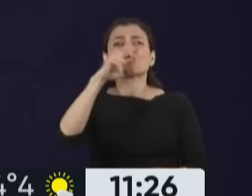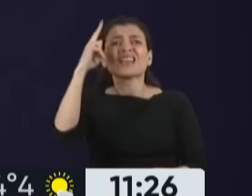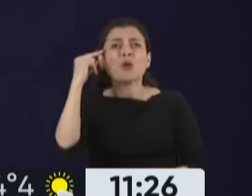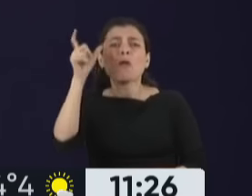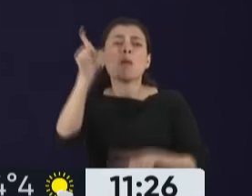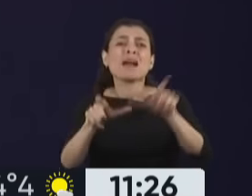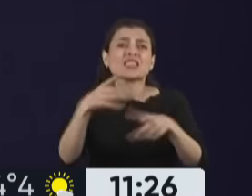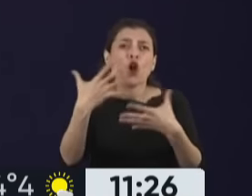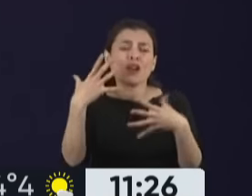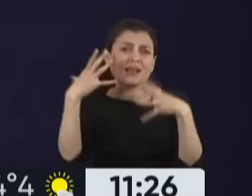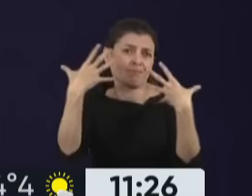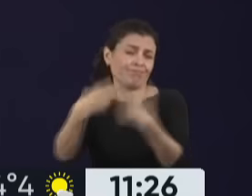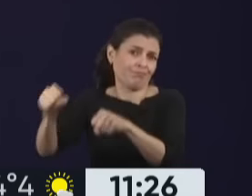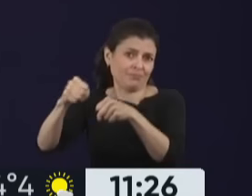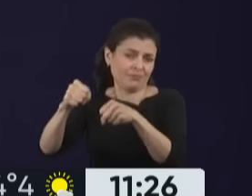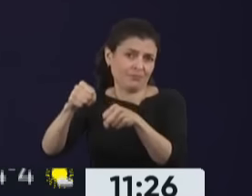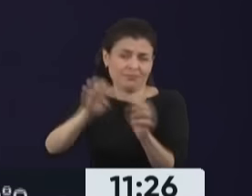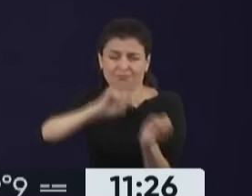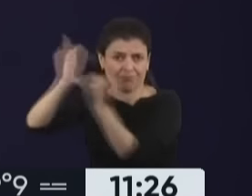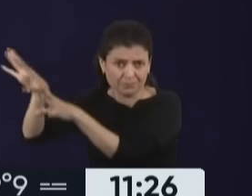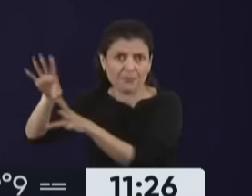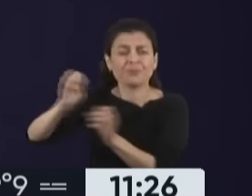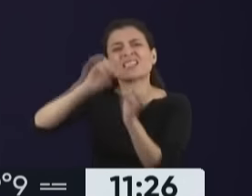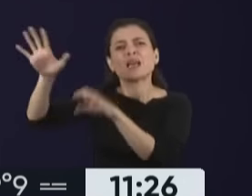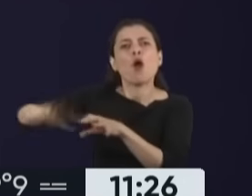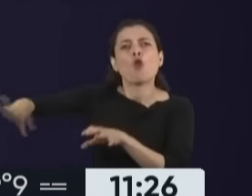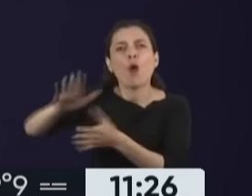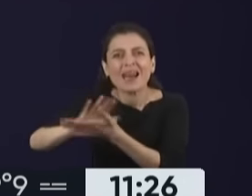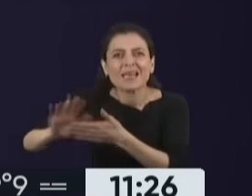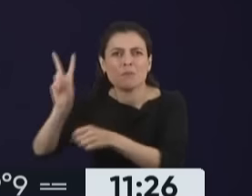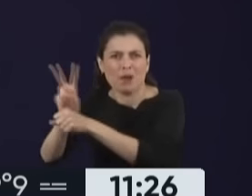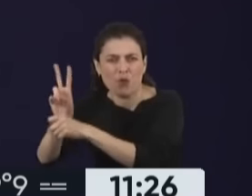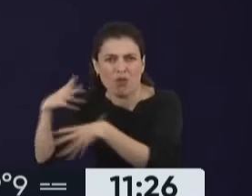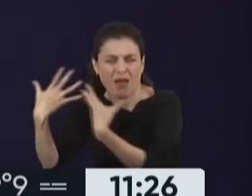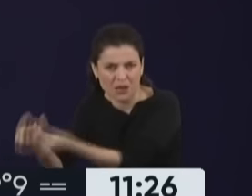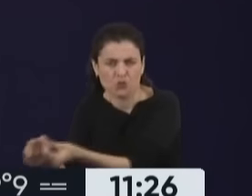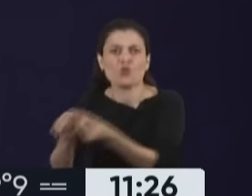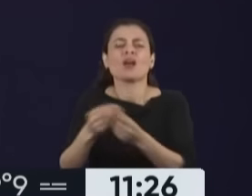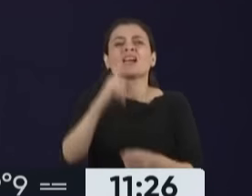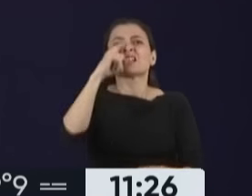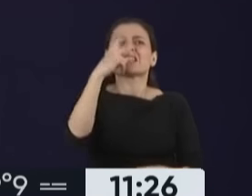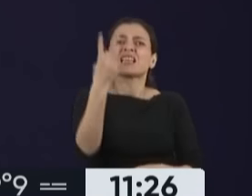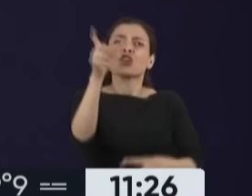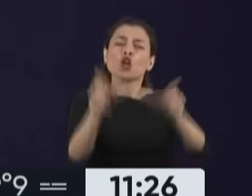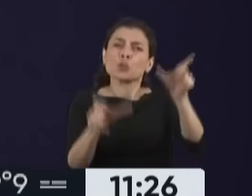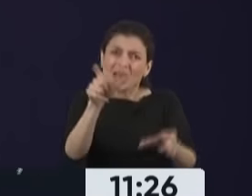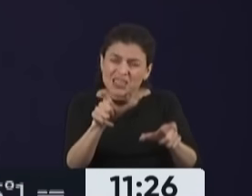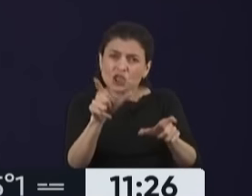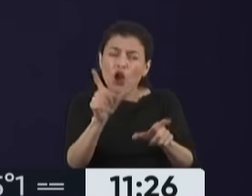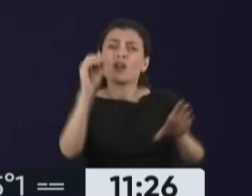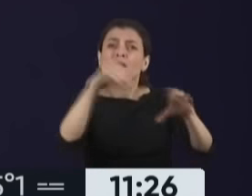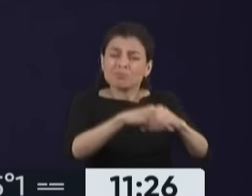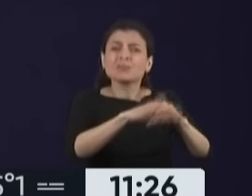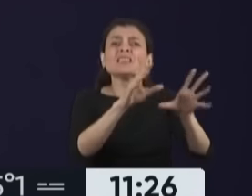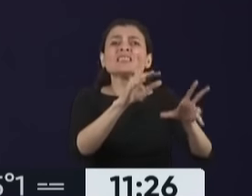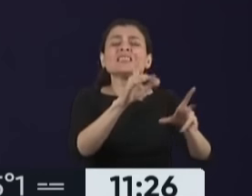en 5 centros allí en Entre Ríos, 72 personas se encuentran alojadas en el regimiento de tanques